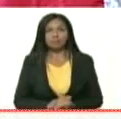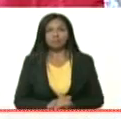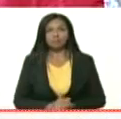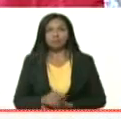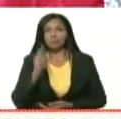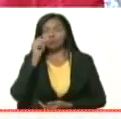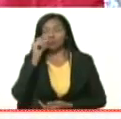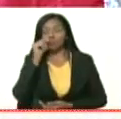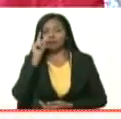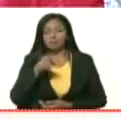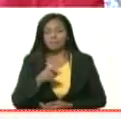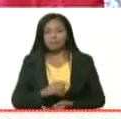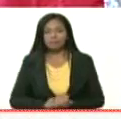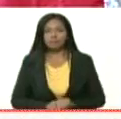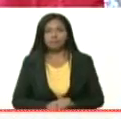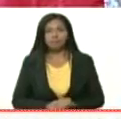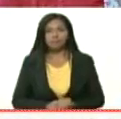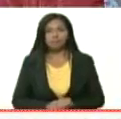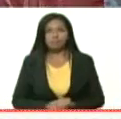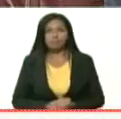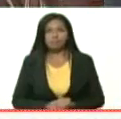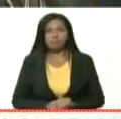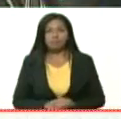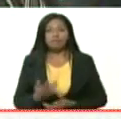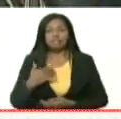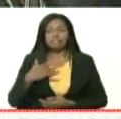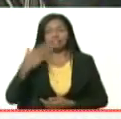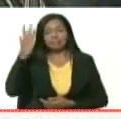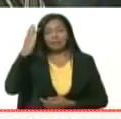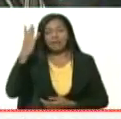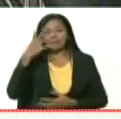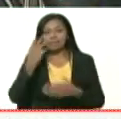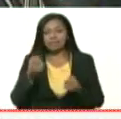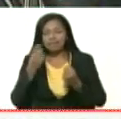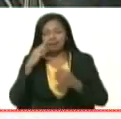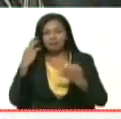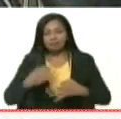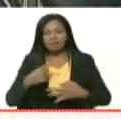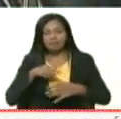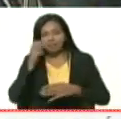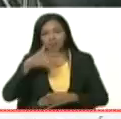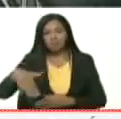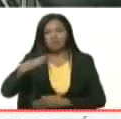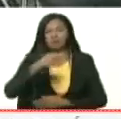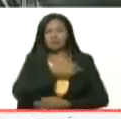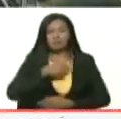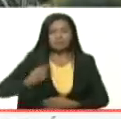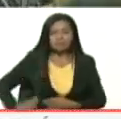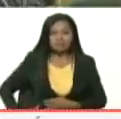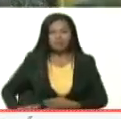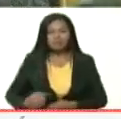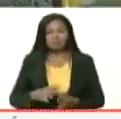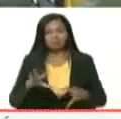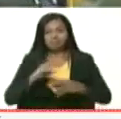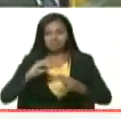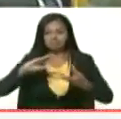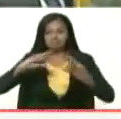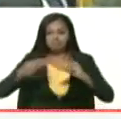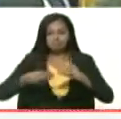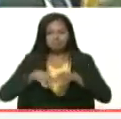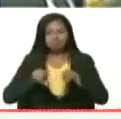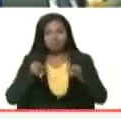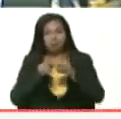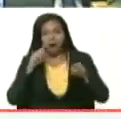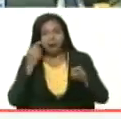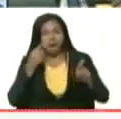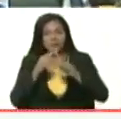Zedong, que supo entender la realidad del pueblo chino, que supo adaptar el marxismo-leninismo